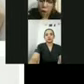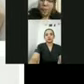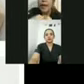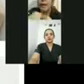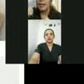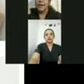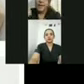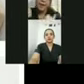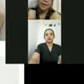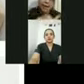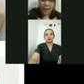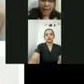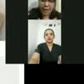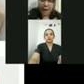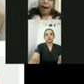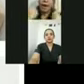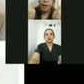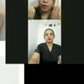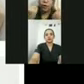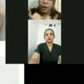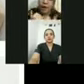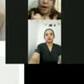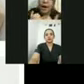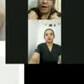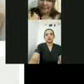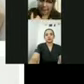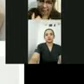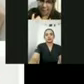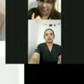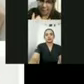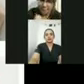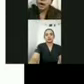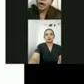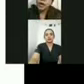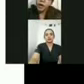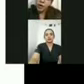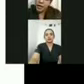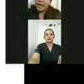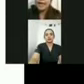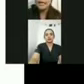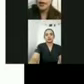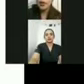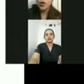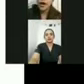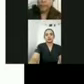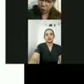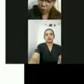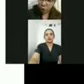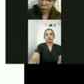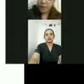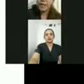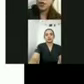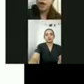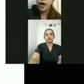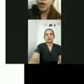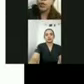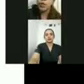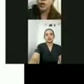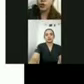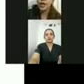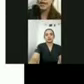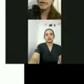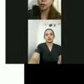abajo, derecha e izquierda, adentro y afuera, etc. Entonces, en el segundo capítulo, titulado